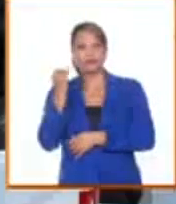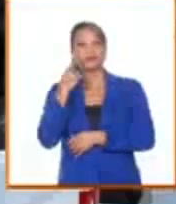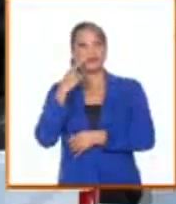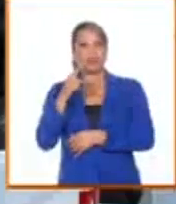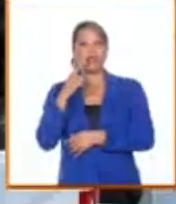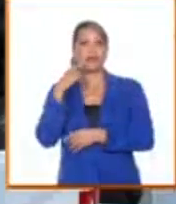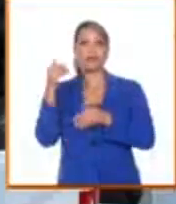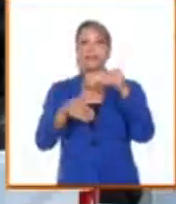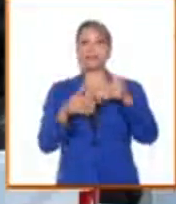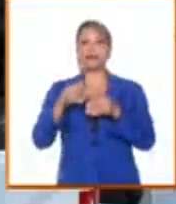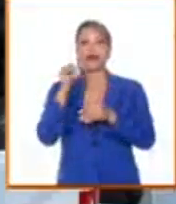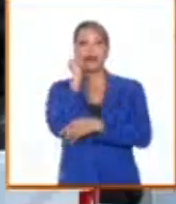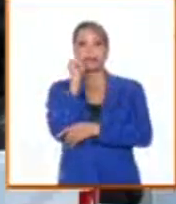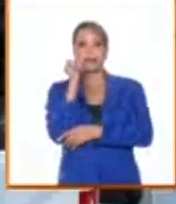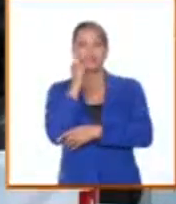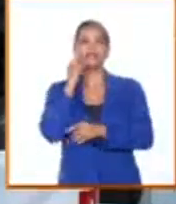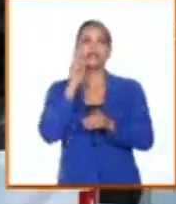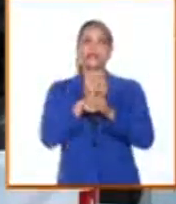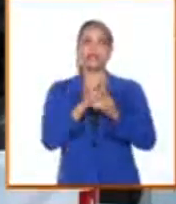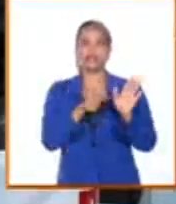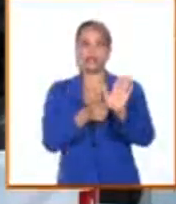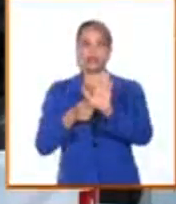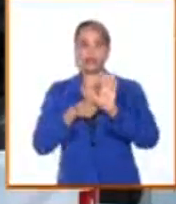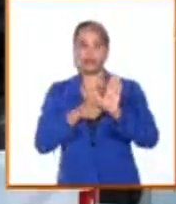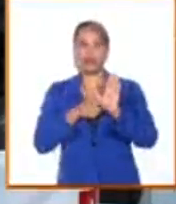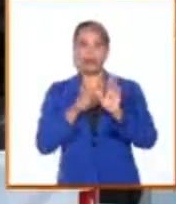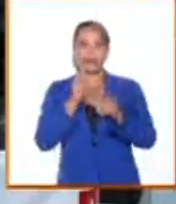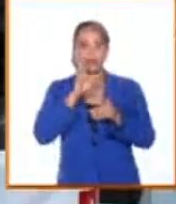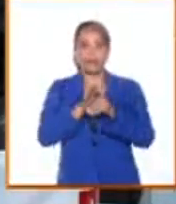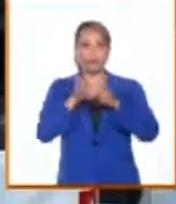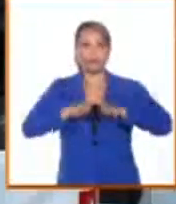que se presentó al inicio de la mesa, estamos en presencia de un